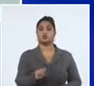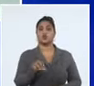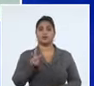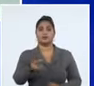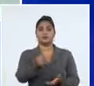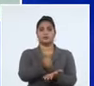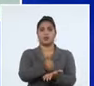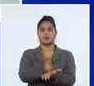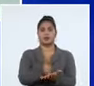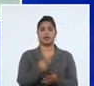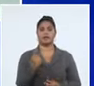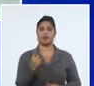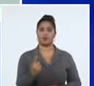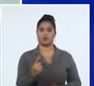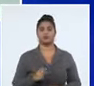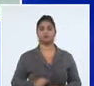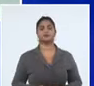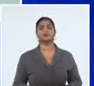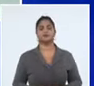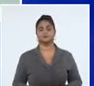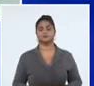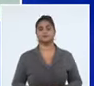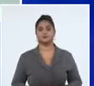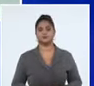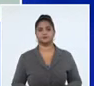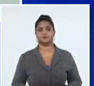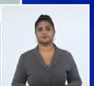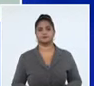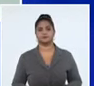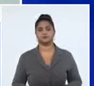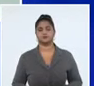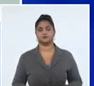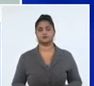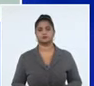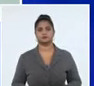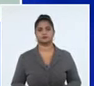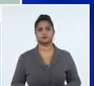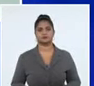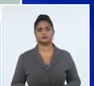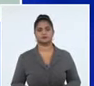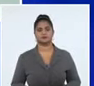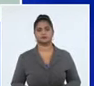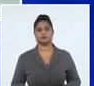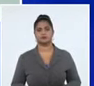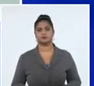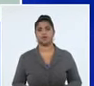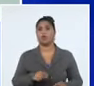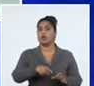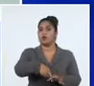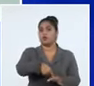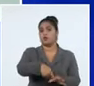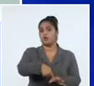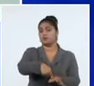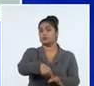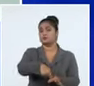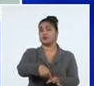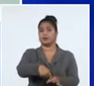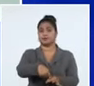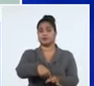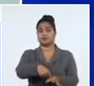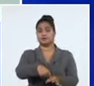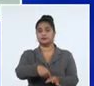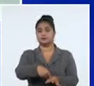reportando un solo caso positivo autóctono. Y como es habitual, el municipio especial, Isla de la Juventud, que ha